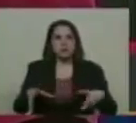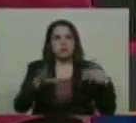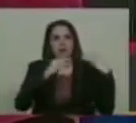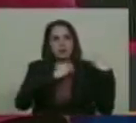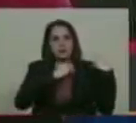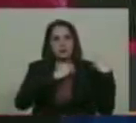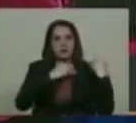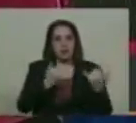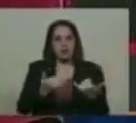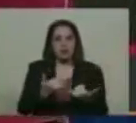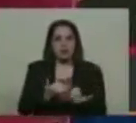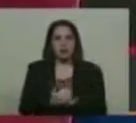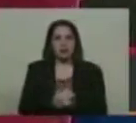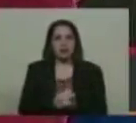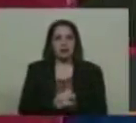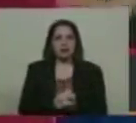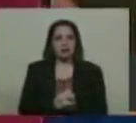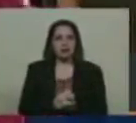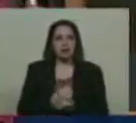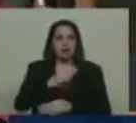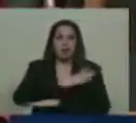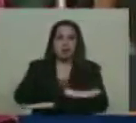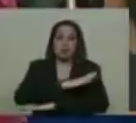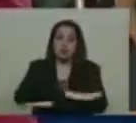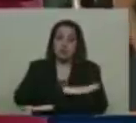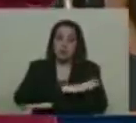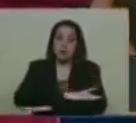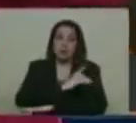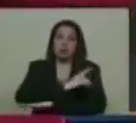desde ya, con mucha disciplina, mucho amor.